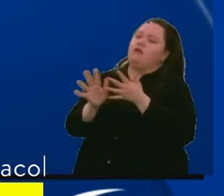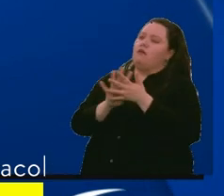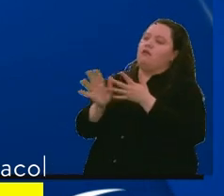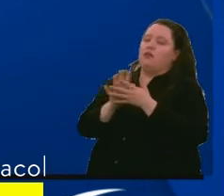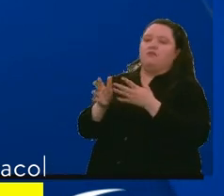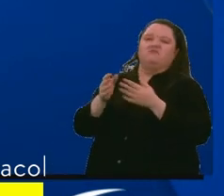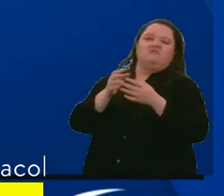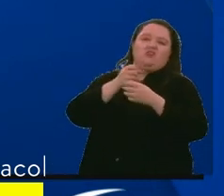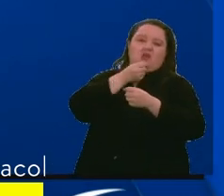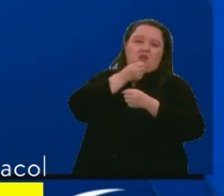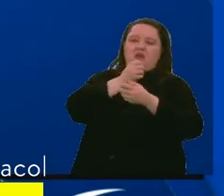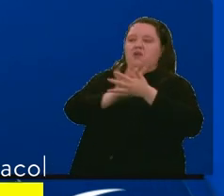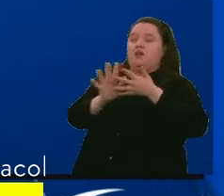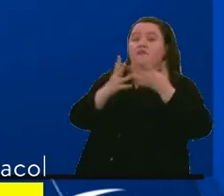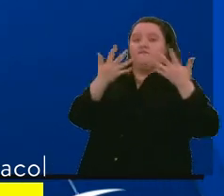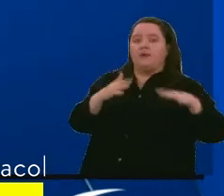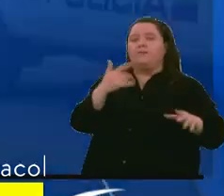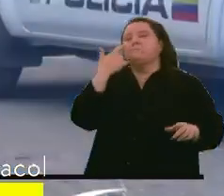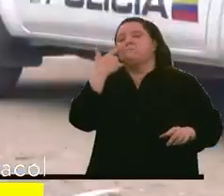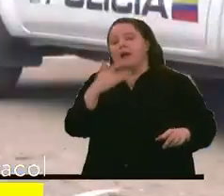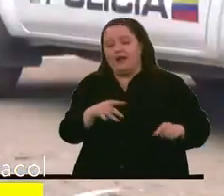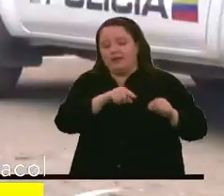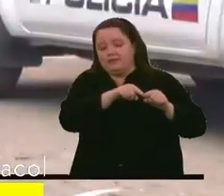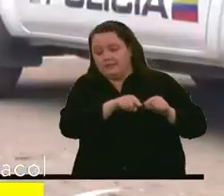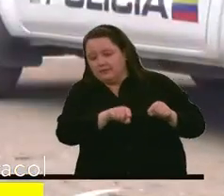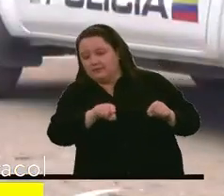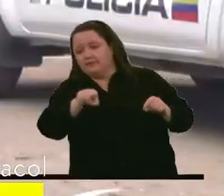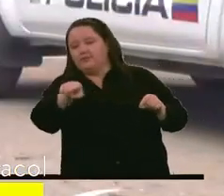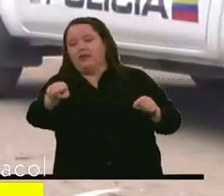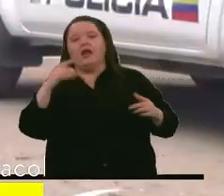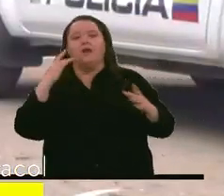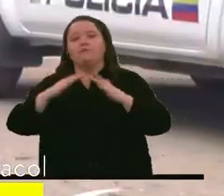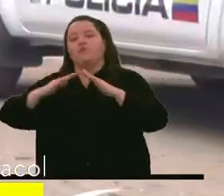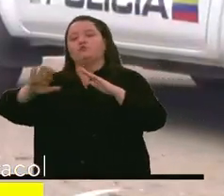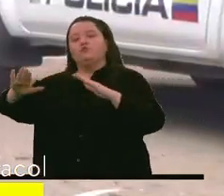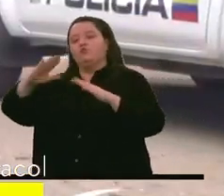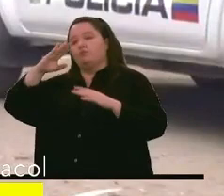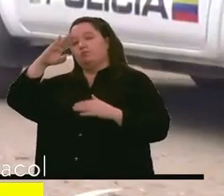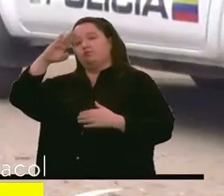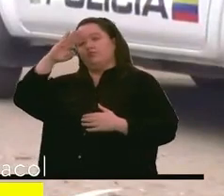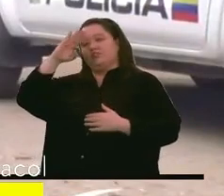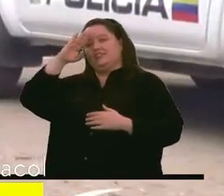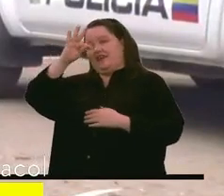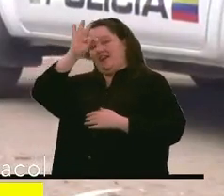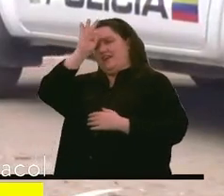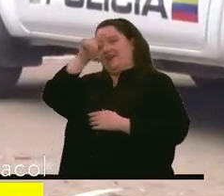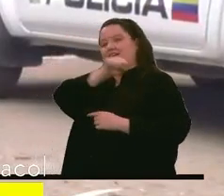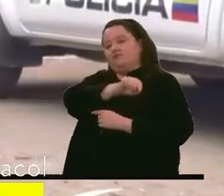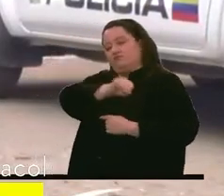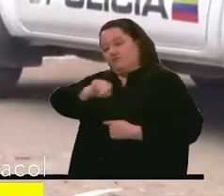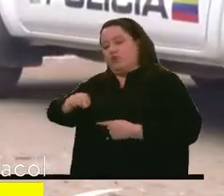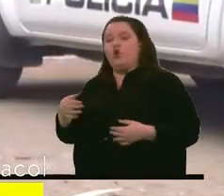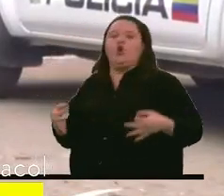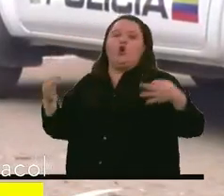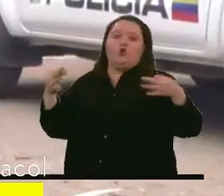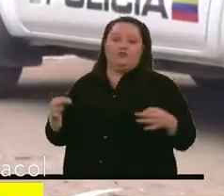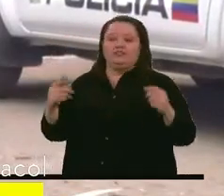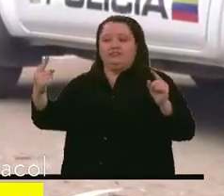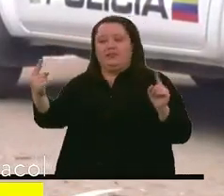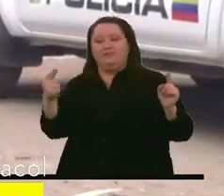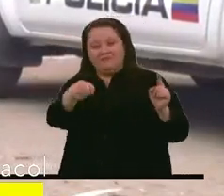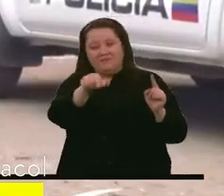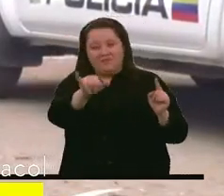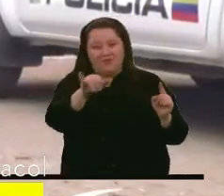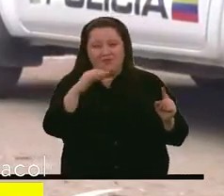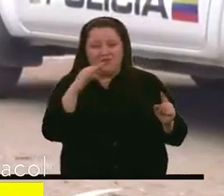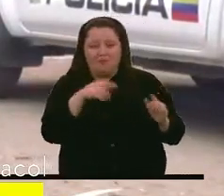de comunicación y al parecer se trasladará hasta la policlínica para hacer una visita oficial al patrullero